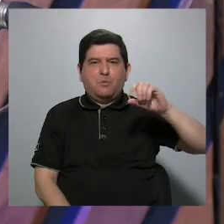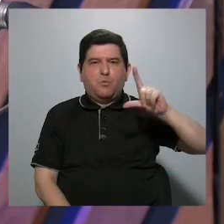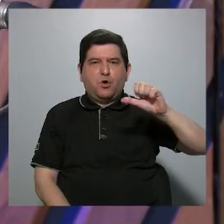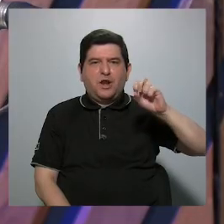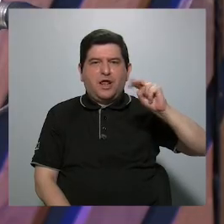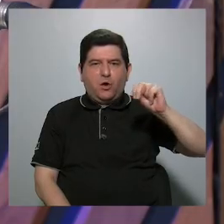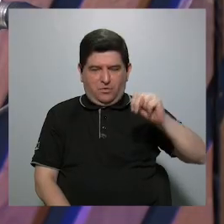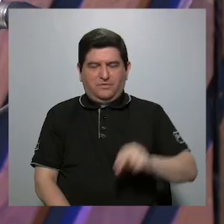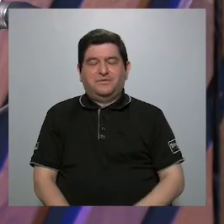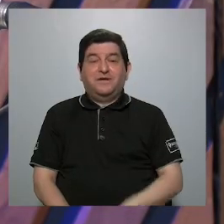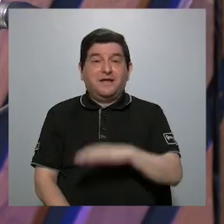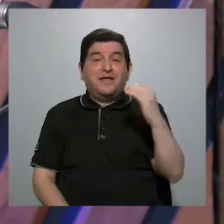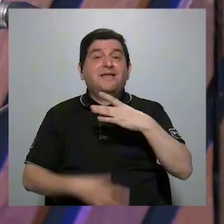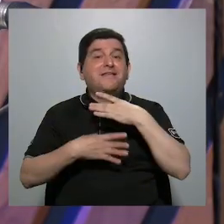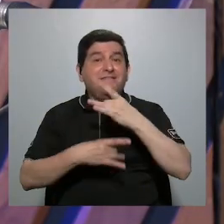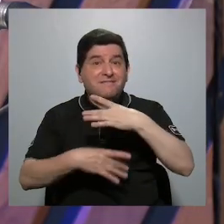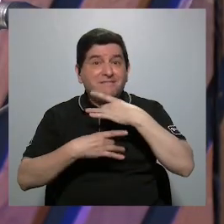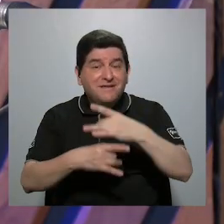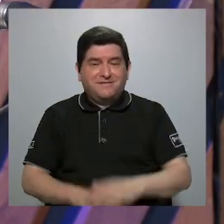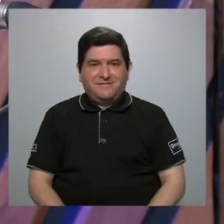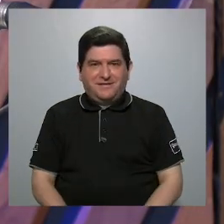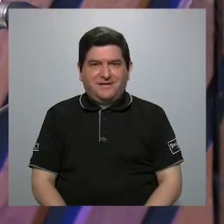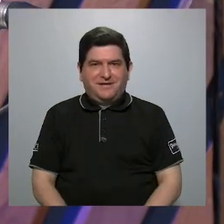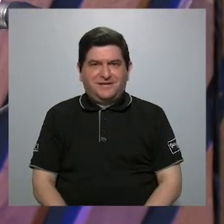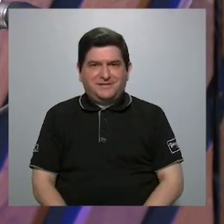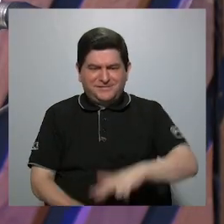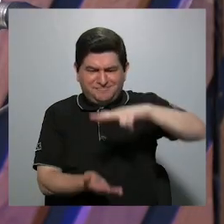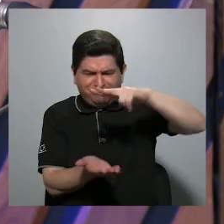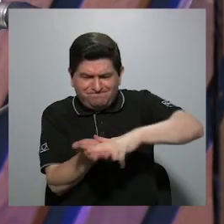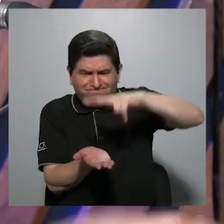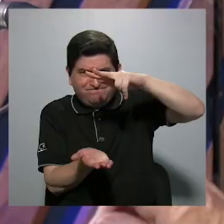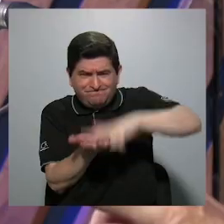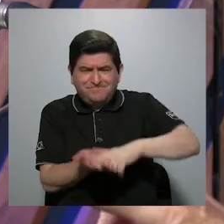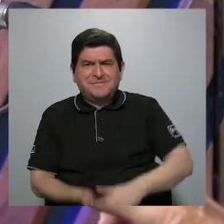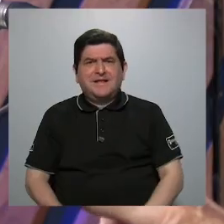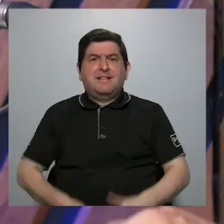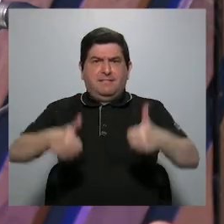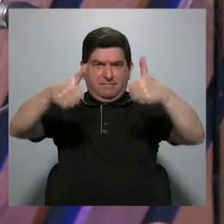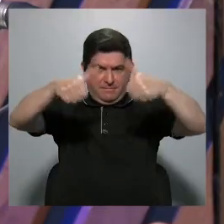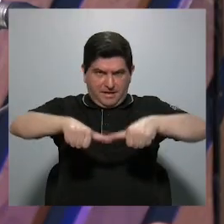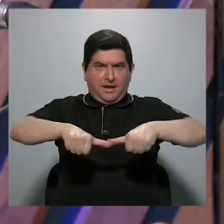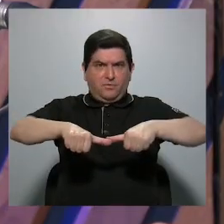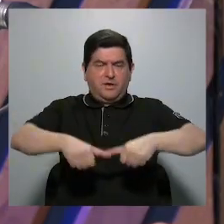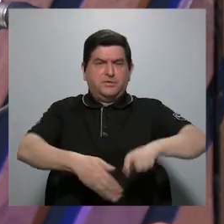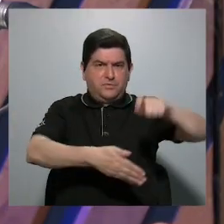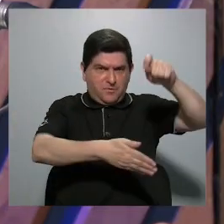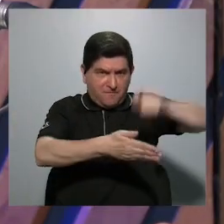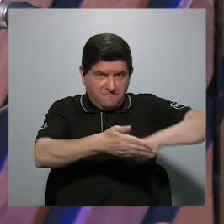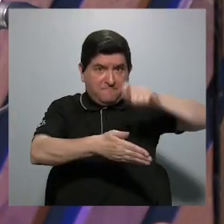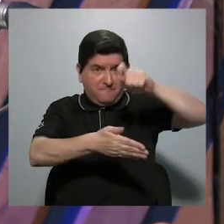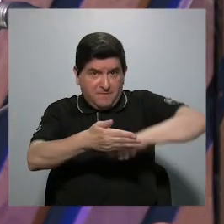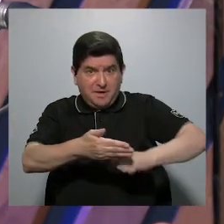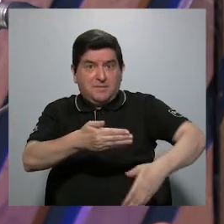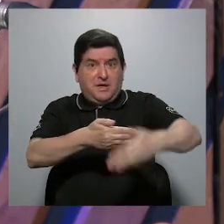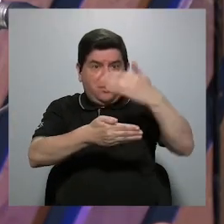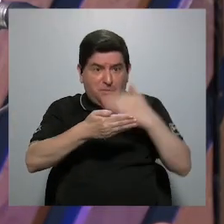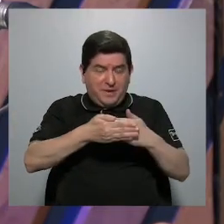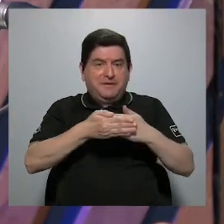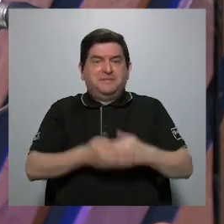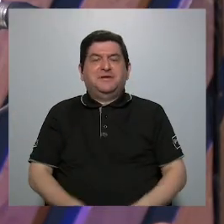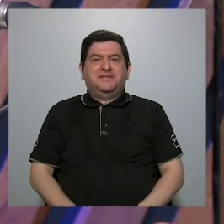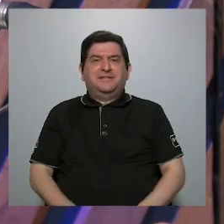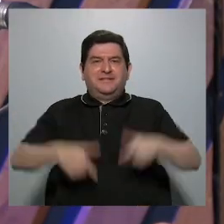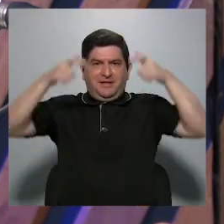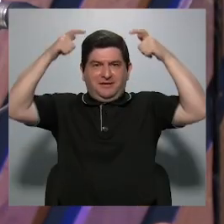Y lo interesante es que la ratificación del tratado, firmado por